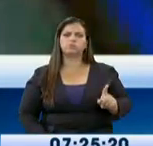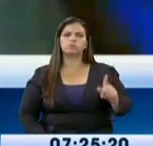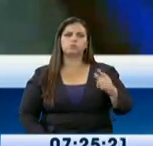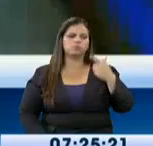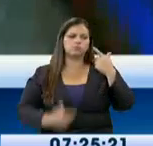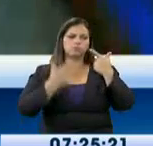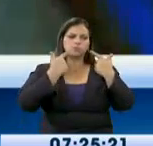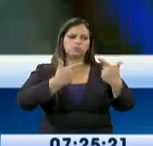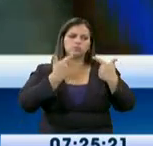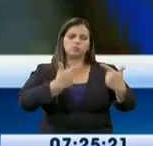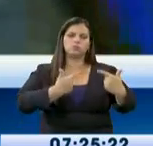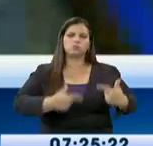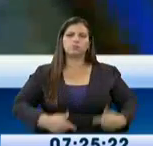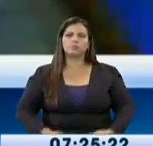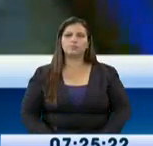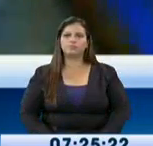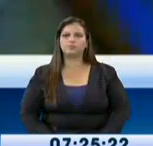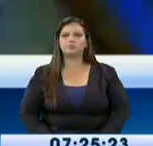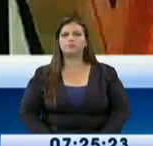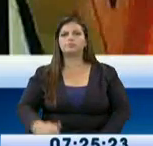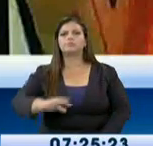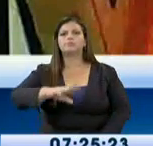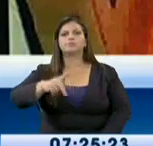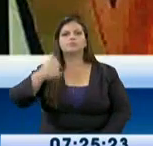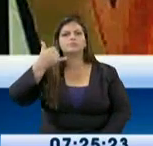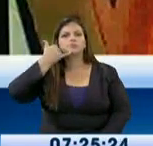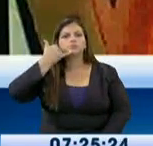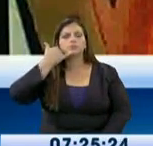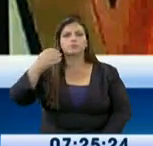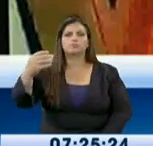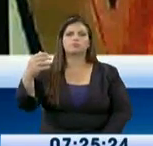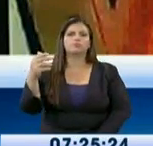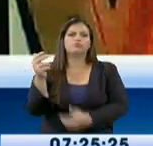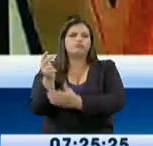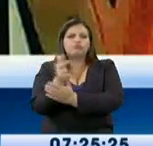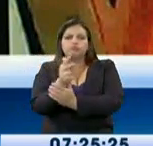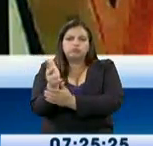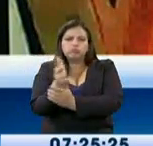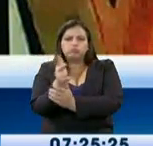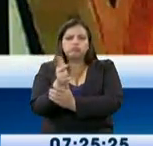vitrina qué se llevaron? Se llevaron celulares, cámaras digitales.